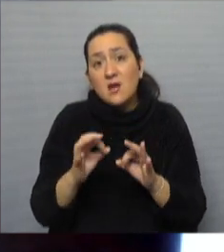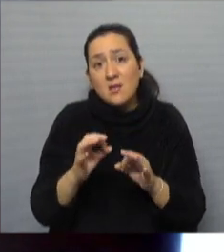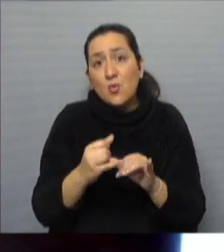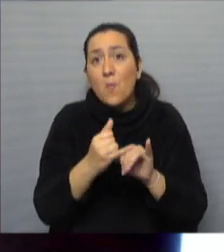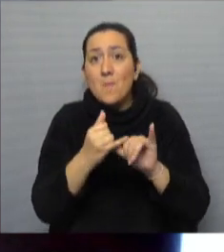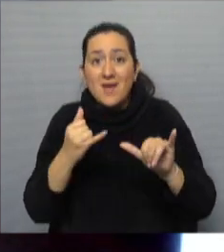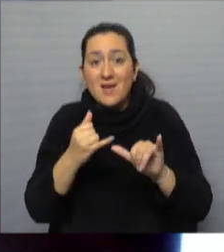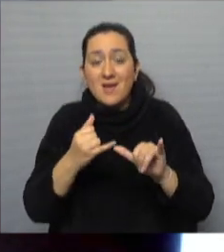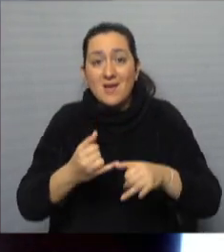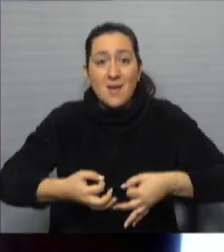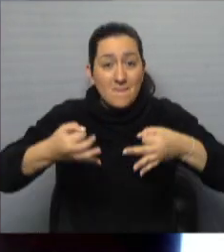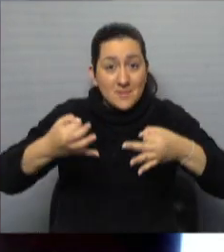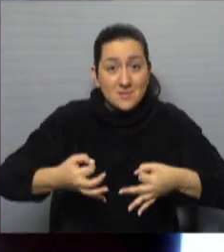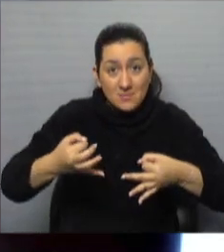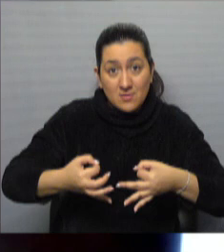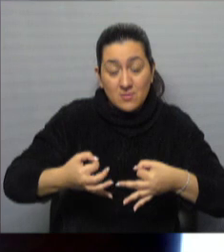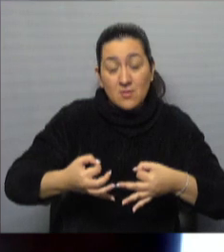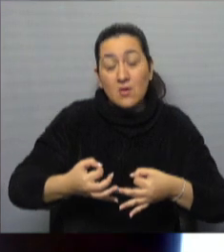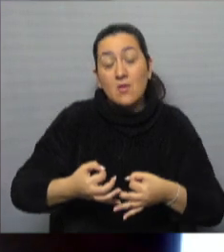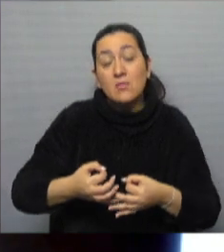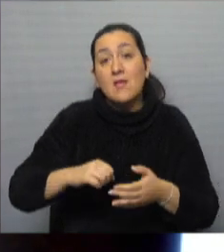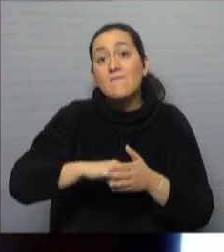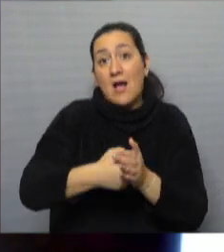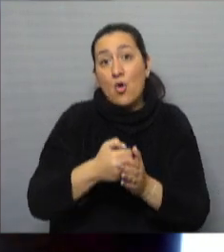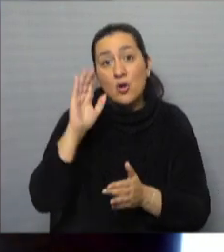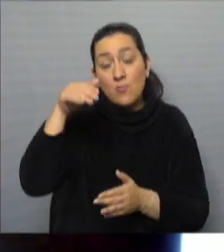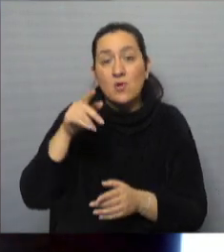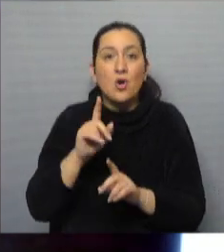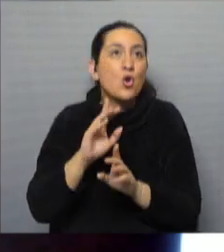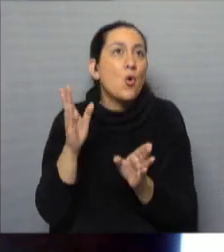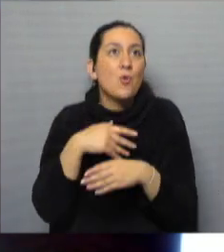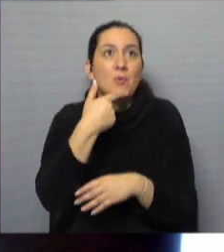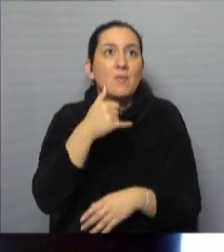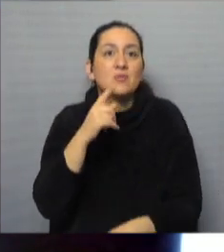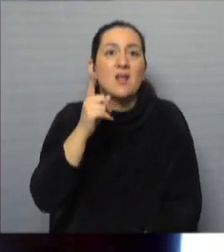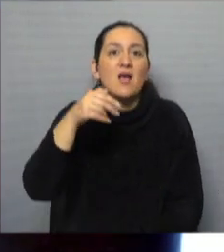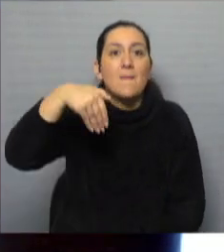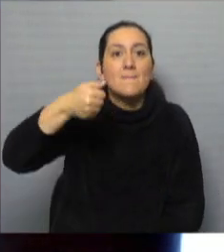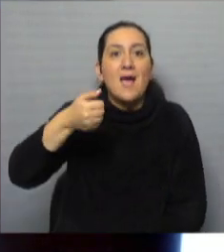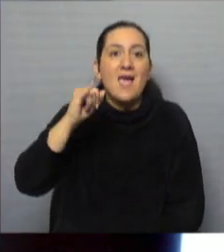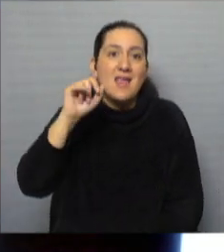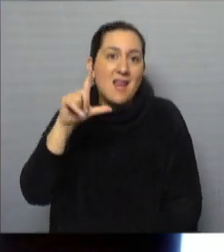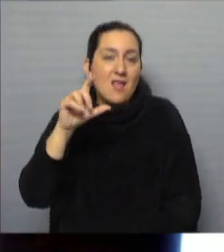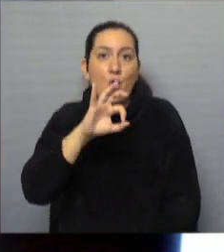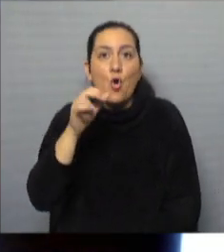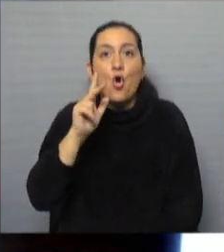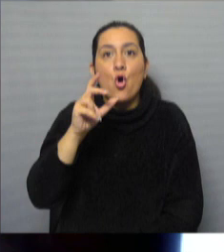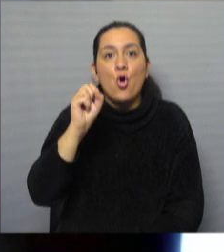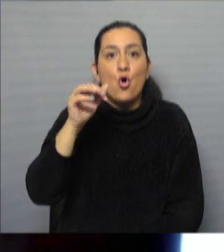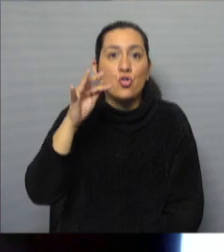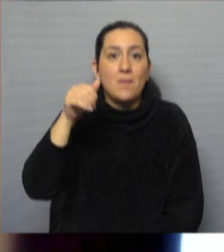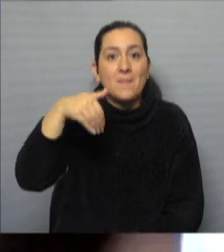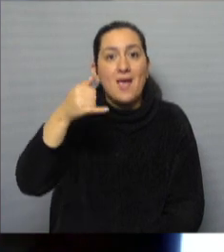república es decir no va a venir de una cuenta de gmail de hotmail o demás o similares es trenc luego si